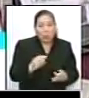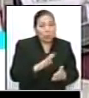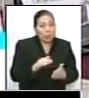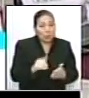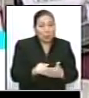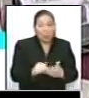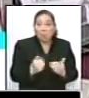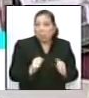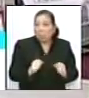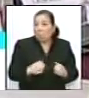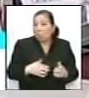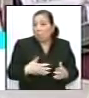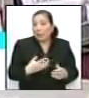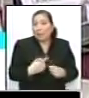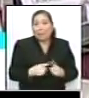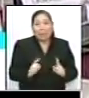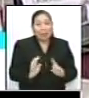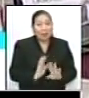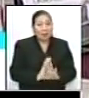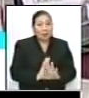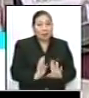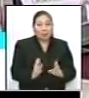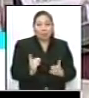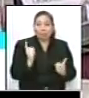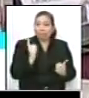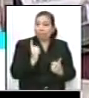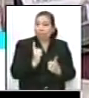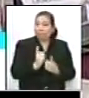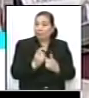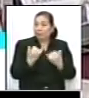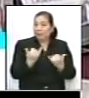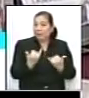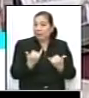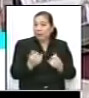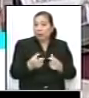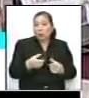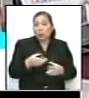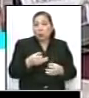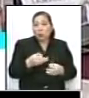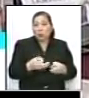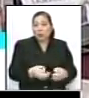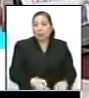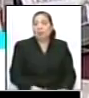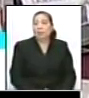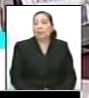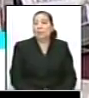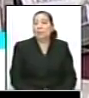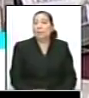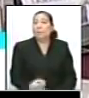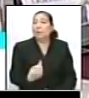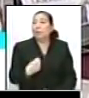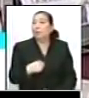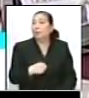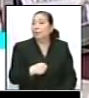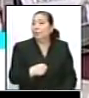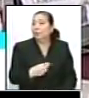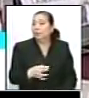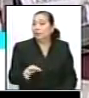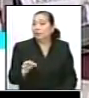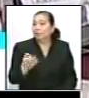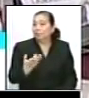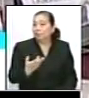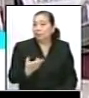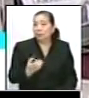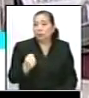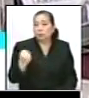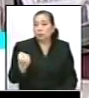lo que sea. Pero mientras no interponga eso en sede jurisdiccional, solo para nosotros cuenta la solicitud de